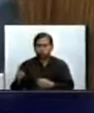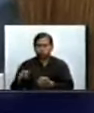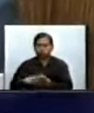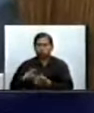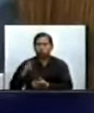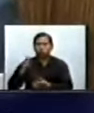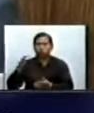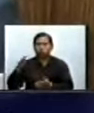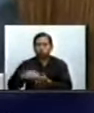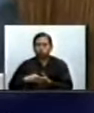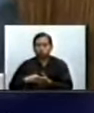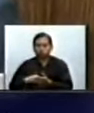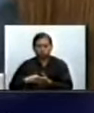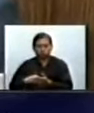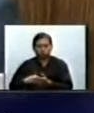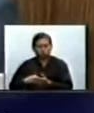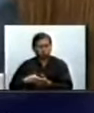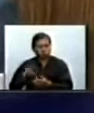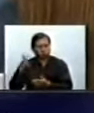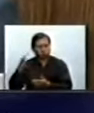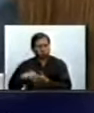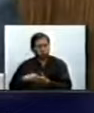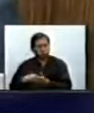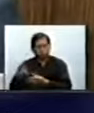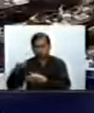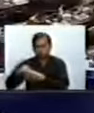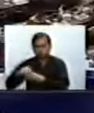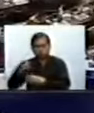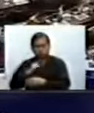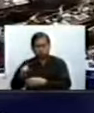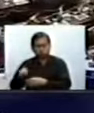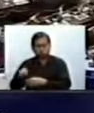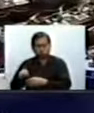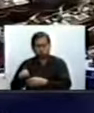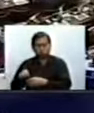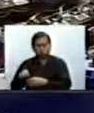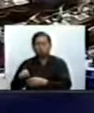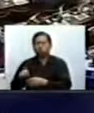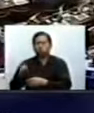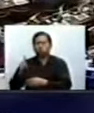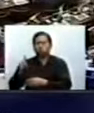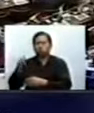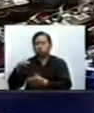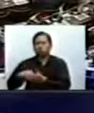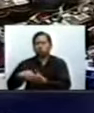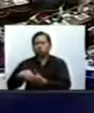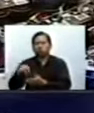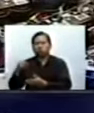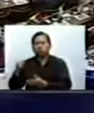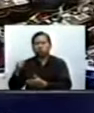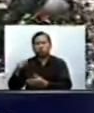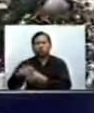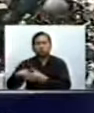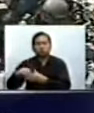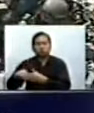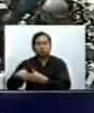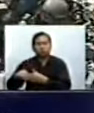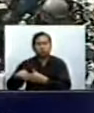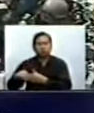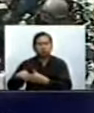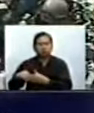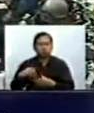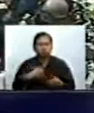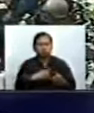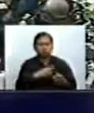2.000, esto es 2.000, no es acumulado, 2.000, 1.010 dólares. El año pasado,